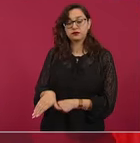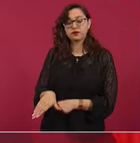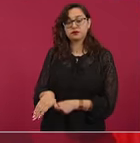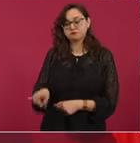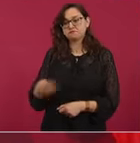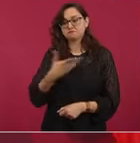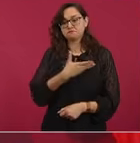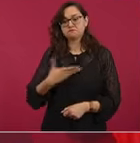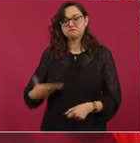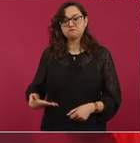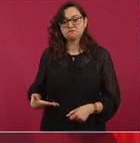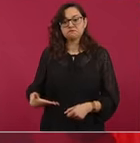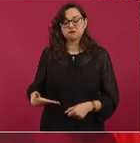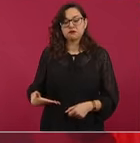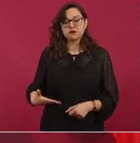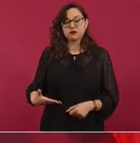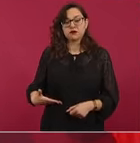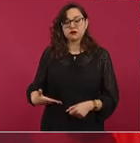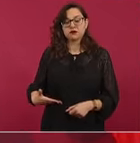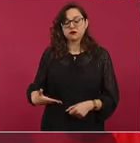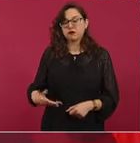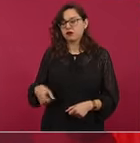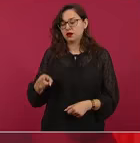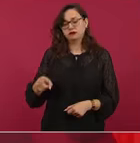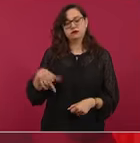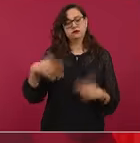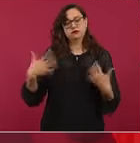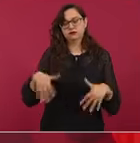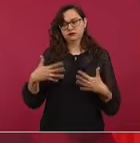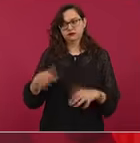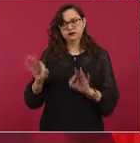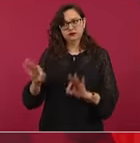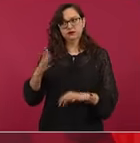igual que De Gaulle.